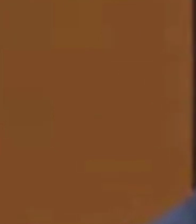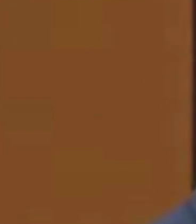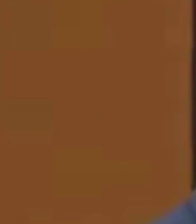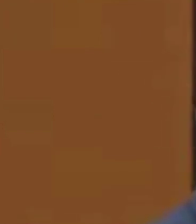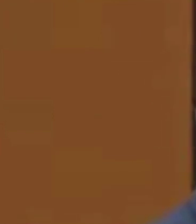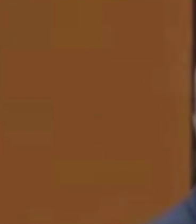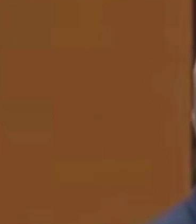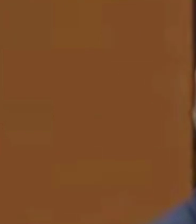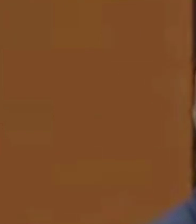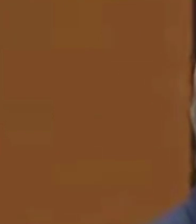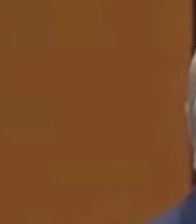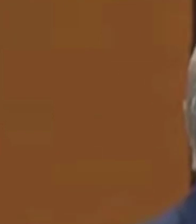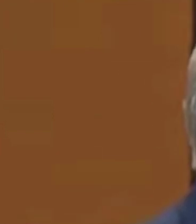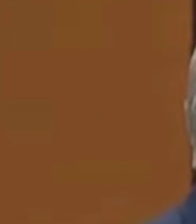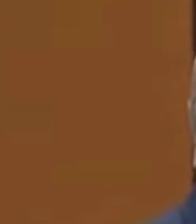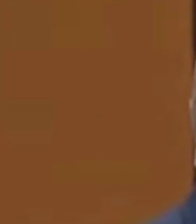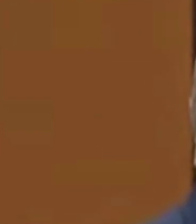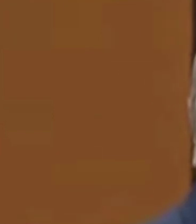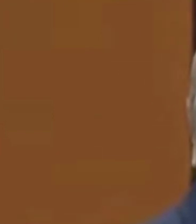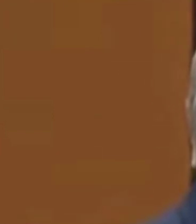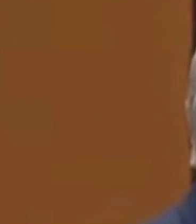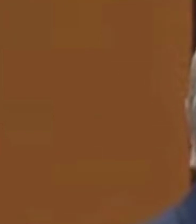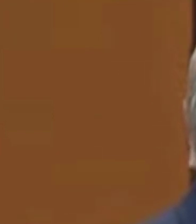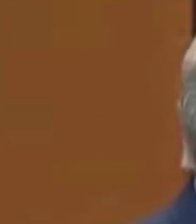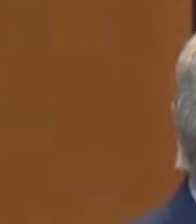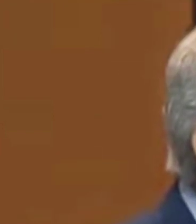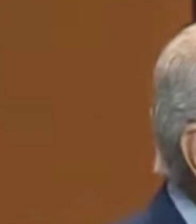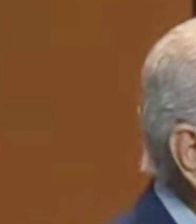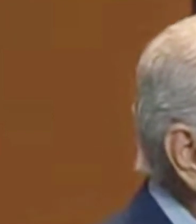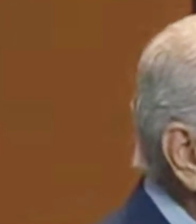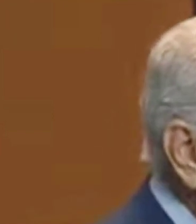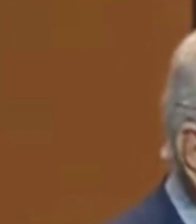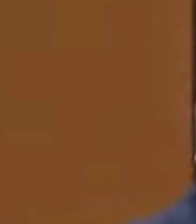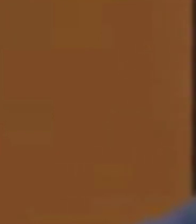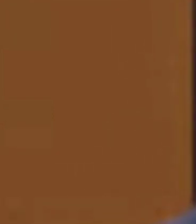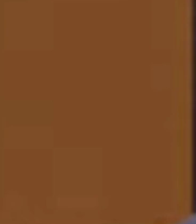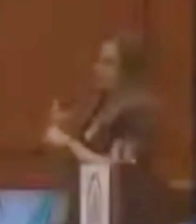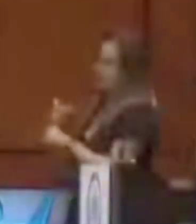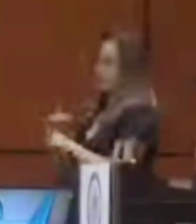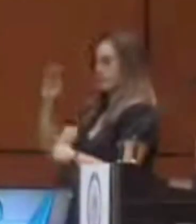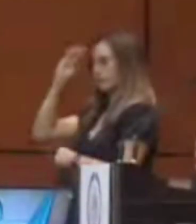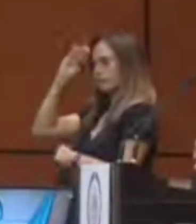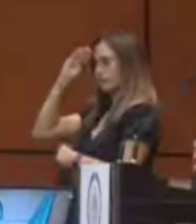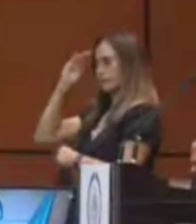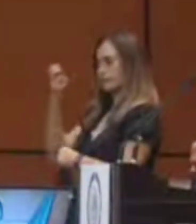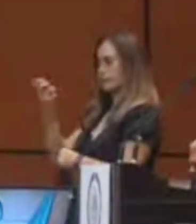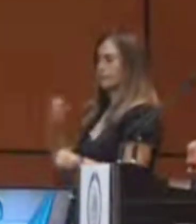ellos, qué mundo le dejamos nosotros a ellos. Muchísimas gracias, maestro.